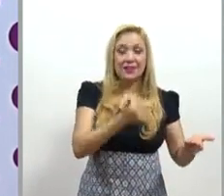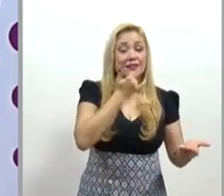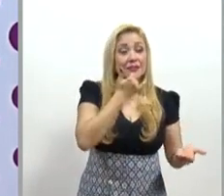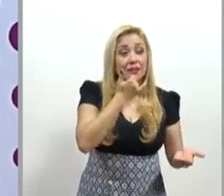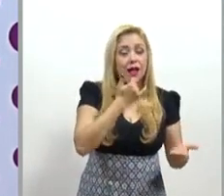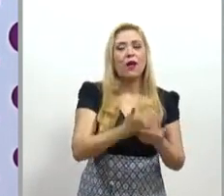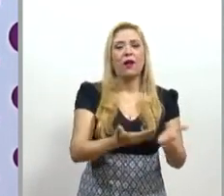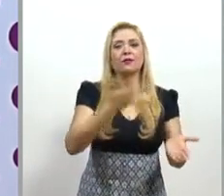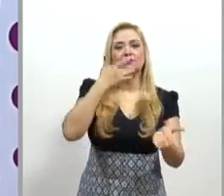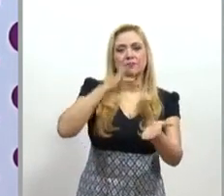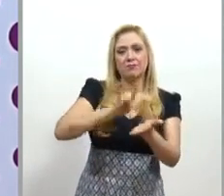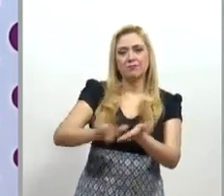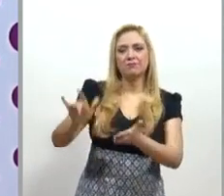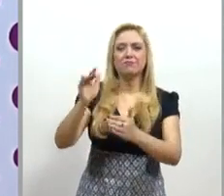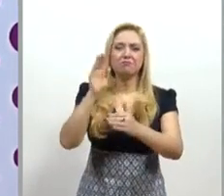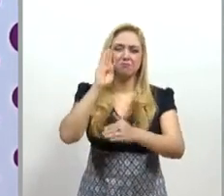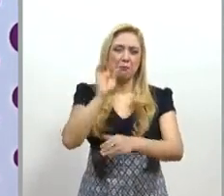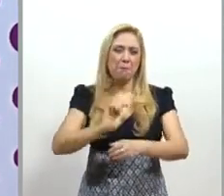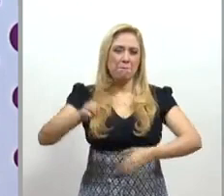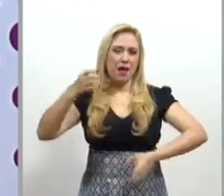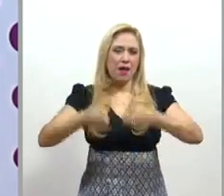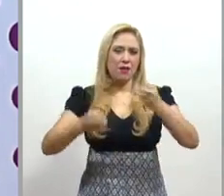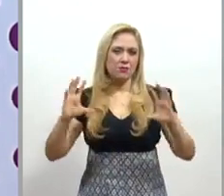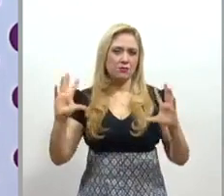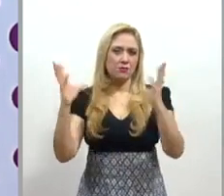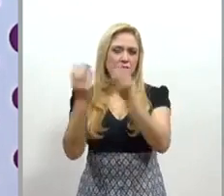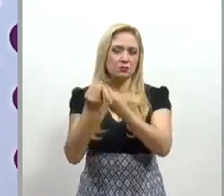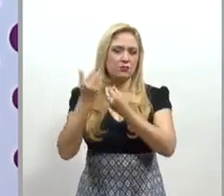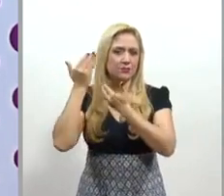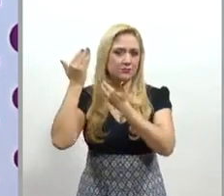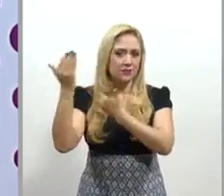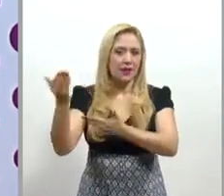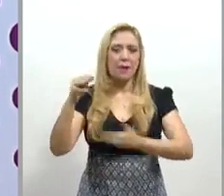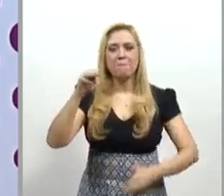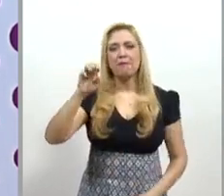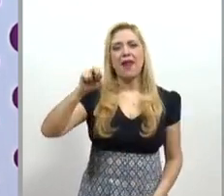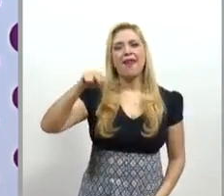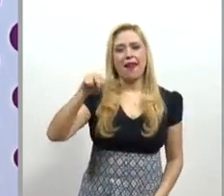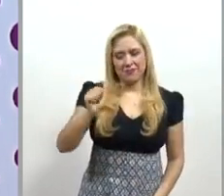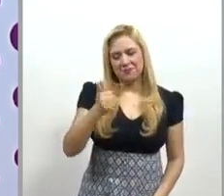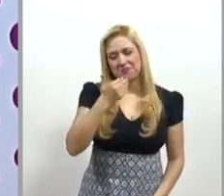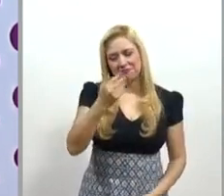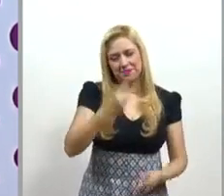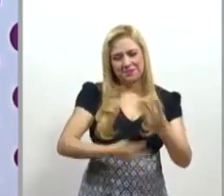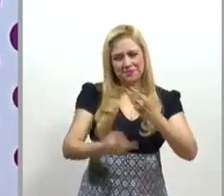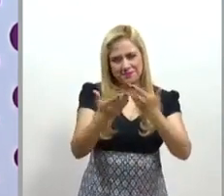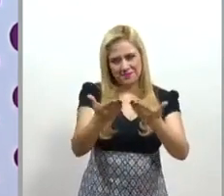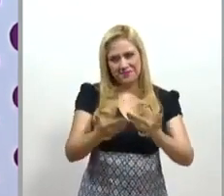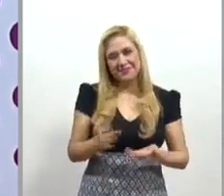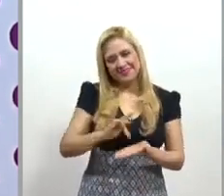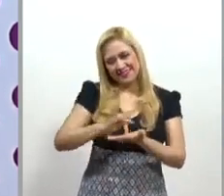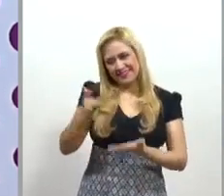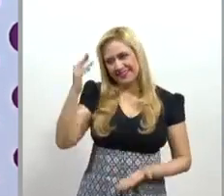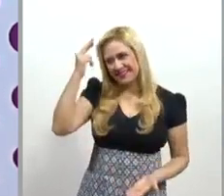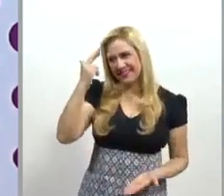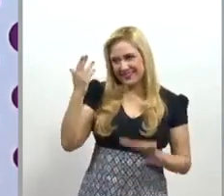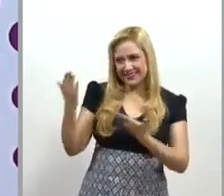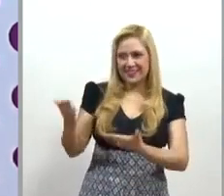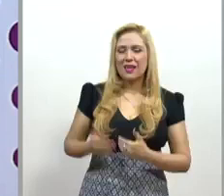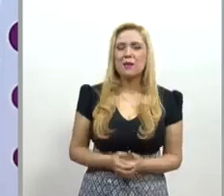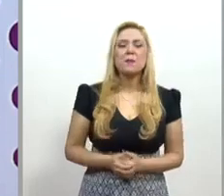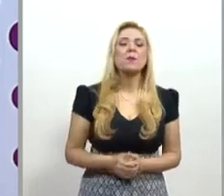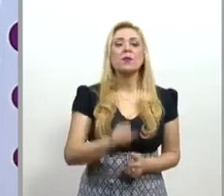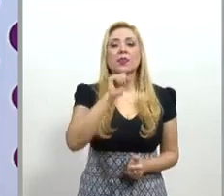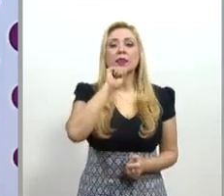de Estudio y Cuenta aquí en la Suprema Corte en la ponencia del ministro Gutiérrez Ortiz Mena. Bienvenido. Muchas gracias, Roberto. Un gusto. También tengo el gusto